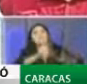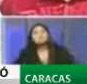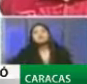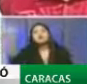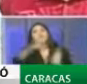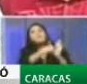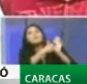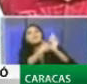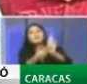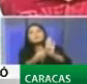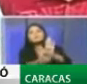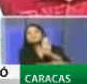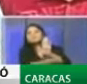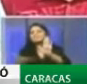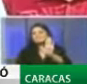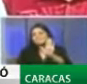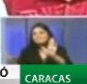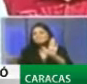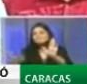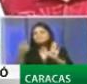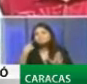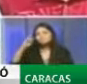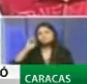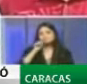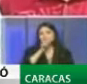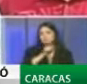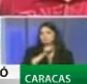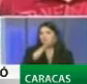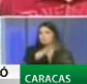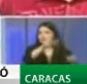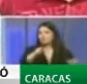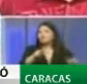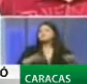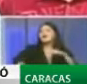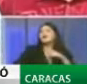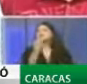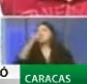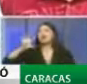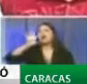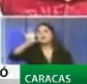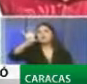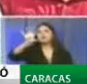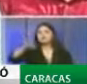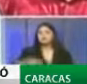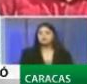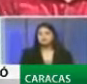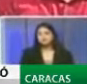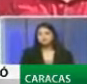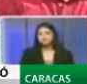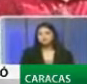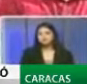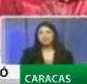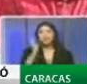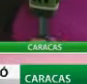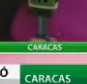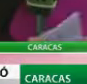para demostrar no solo la usurpación de funciones, sino la traición a la patria en que ha incurrido esta